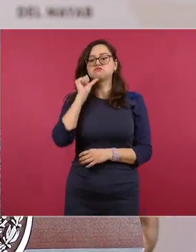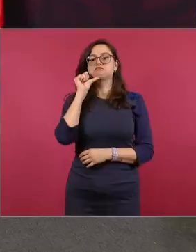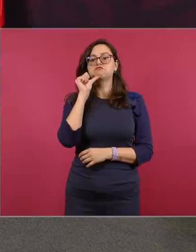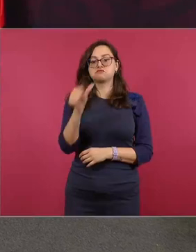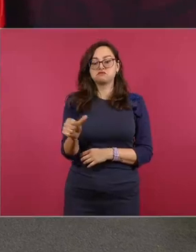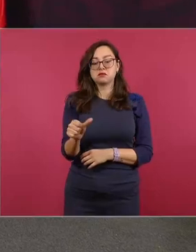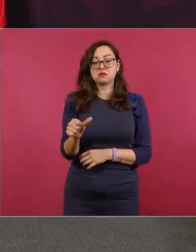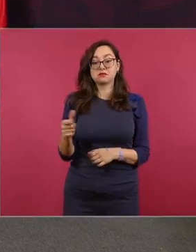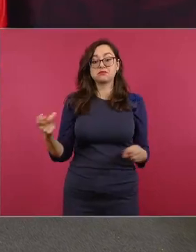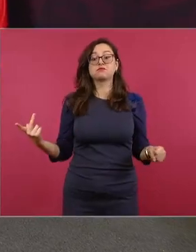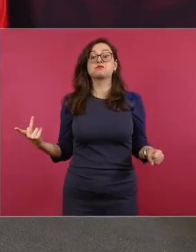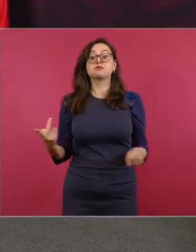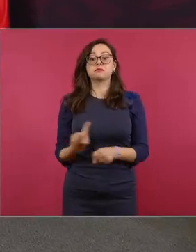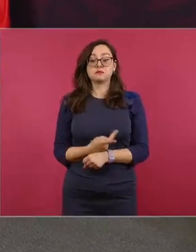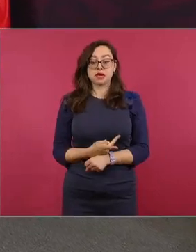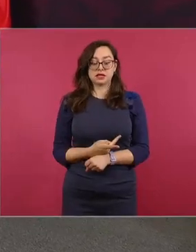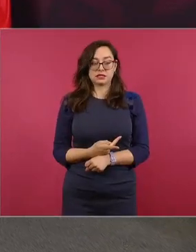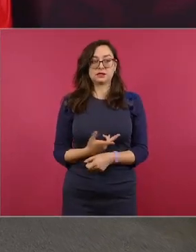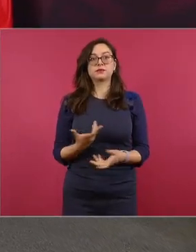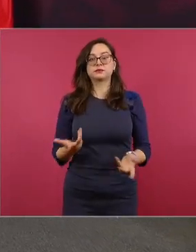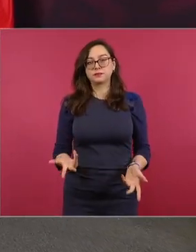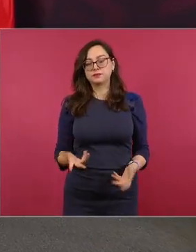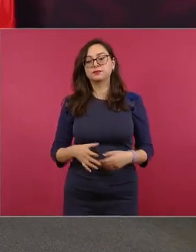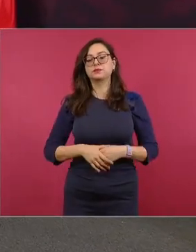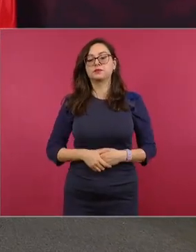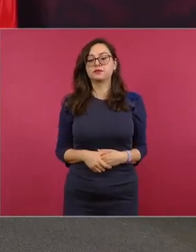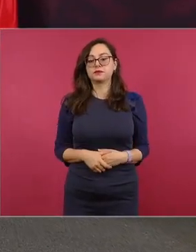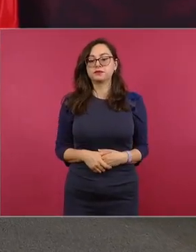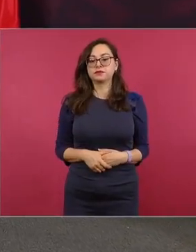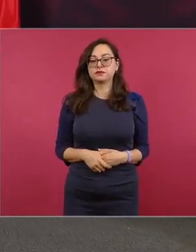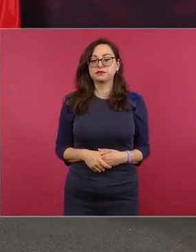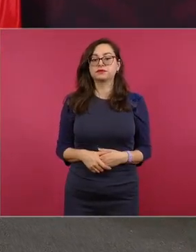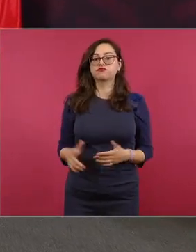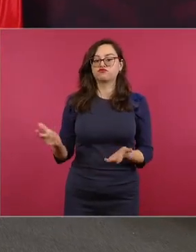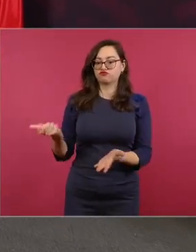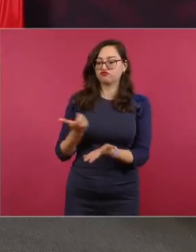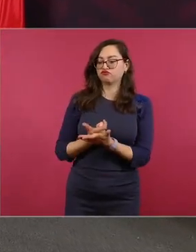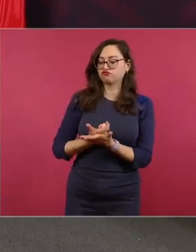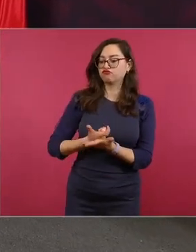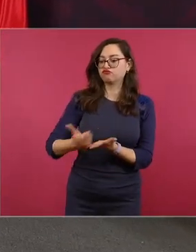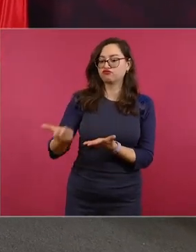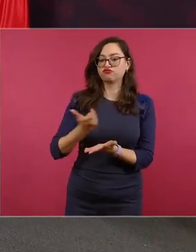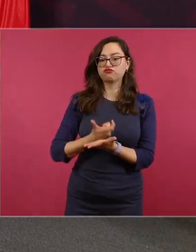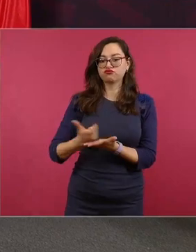esto ha llevado a que se rebase el límite